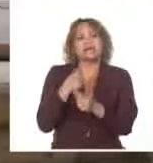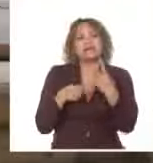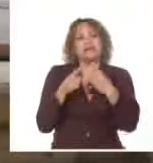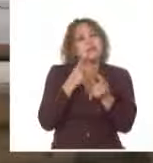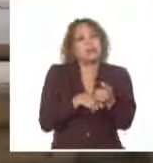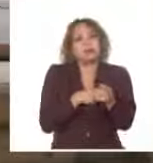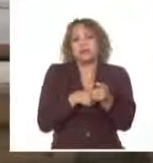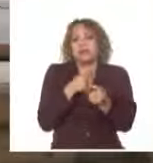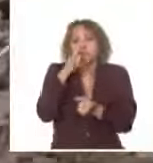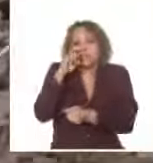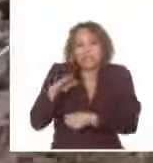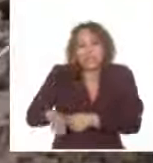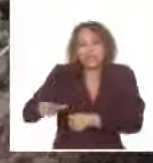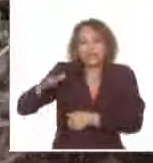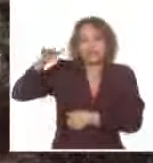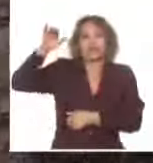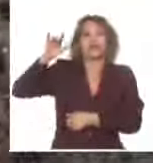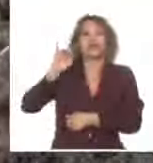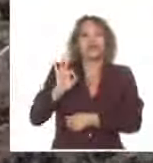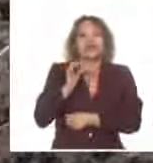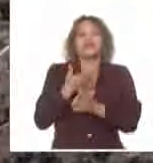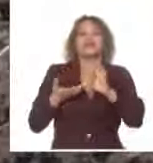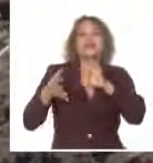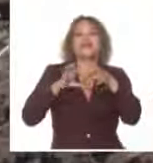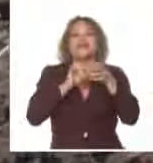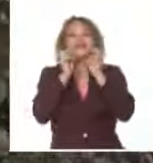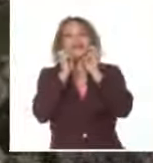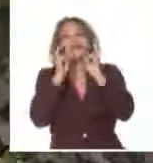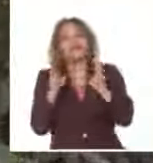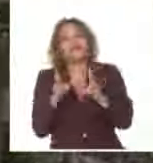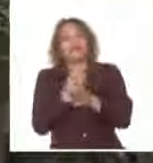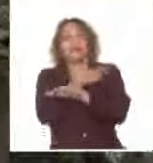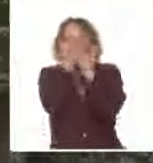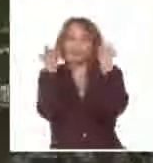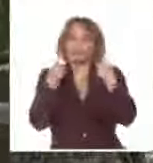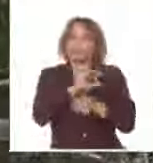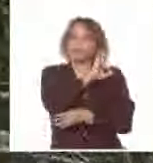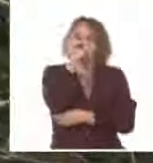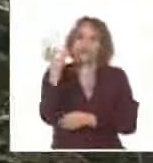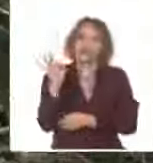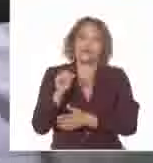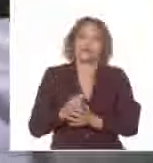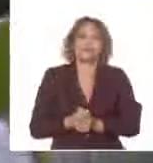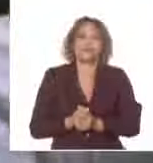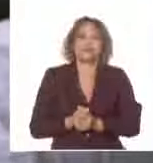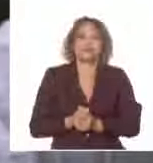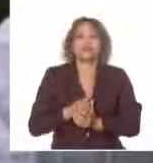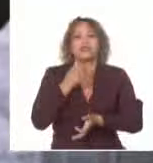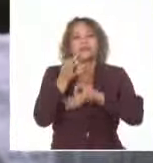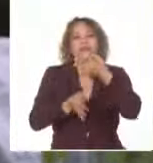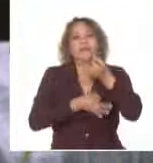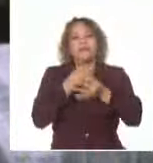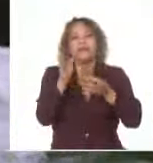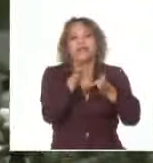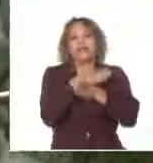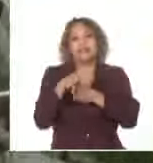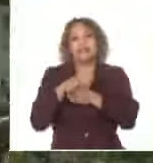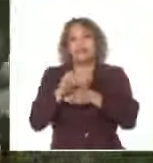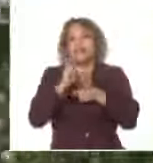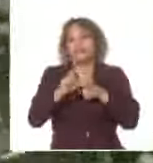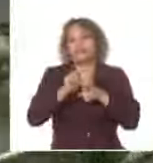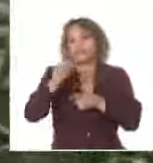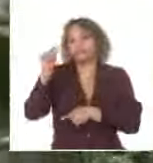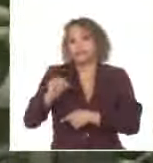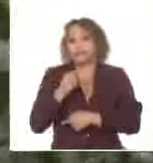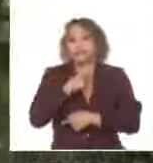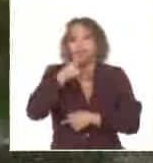desde pequeños, resulta un modo de vida del que no pueden desprenderse. Así nos cuentan varios. José Rivas Flecha, por